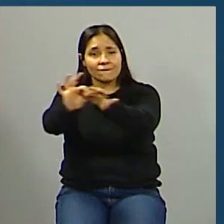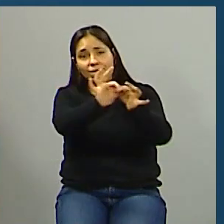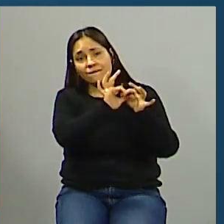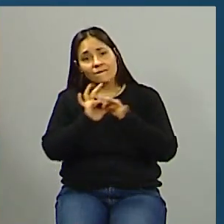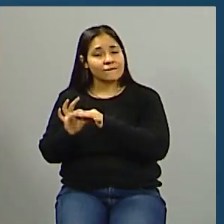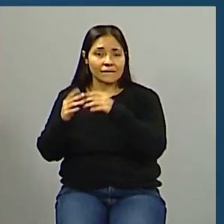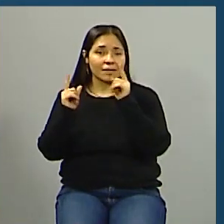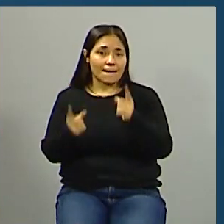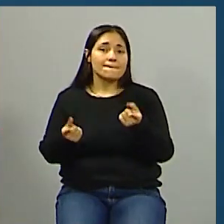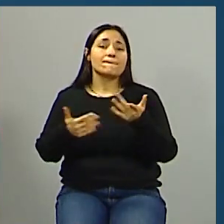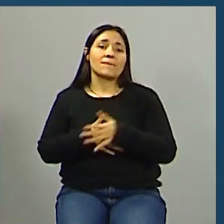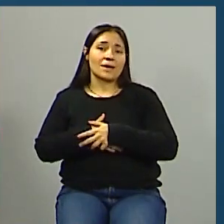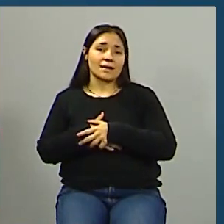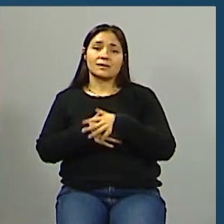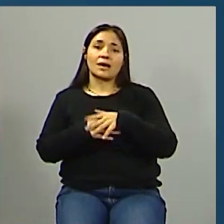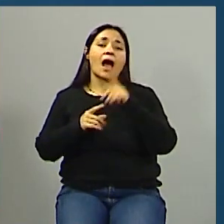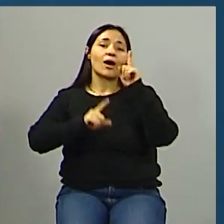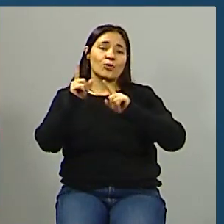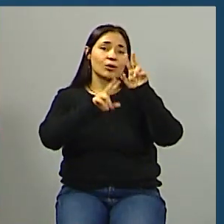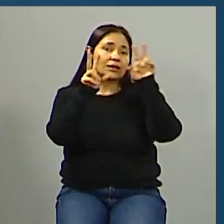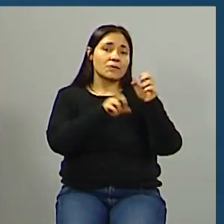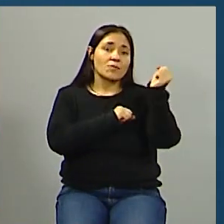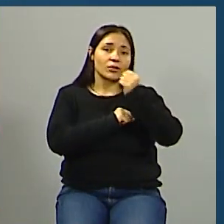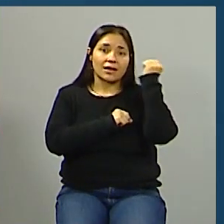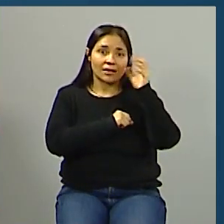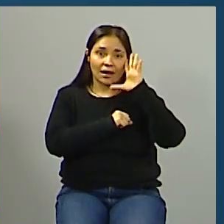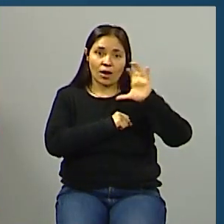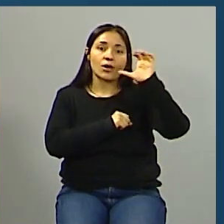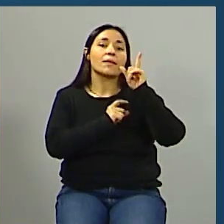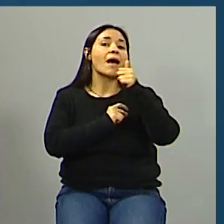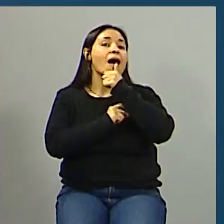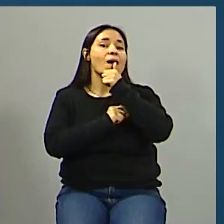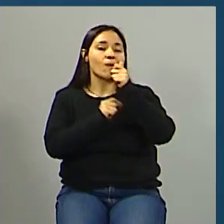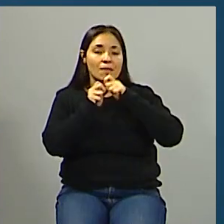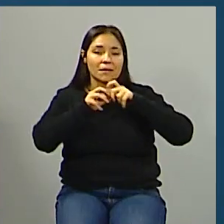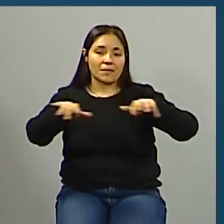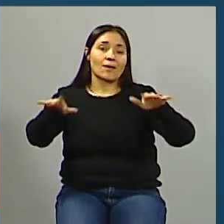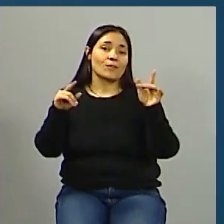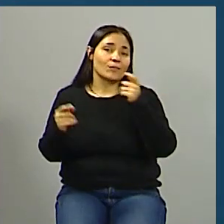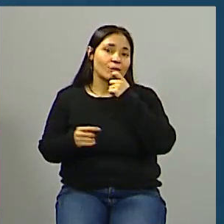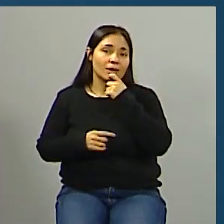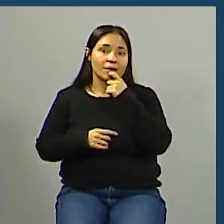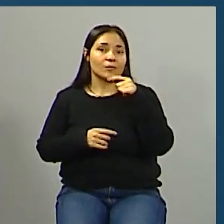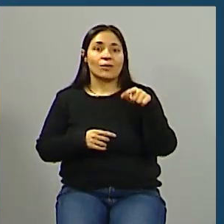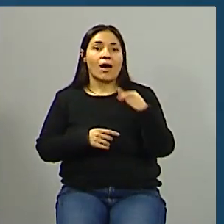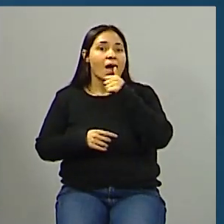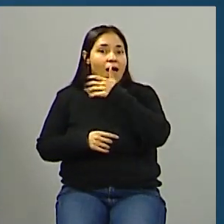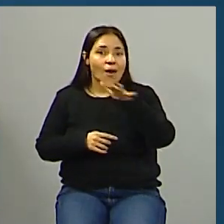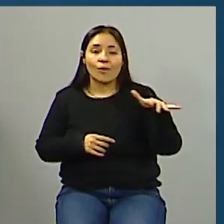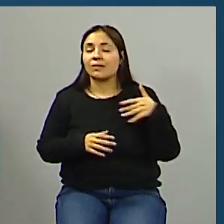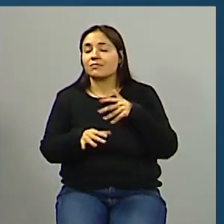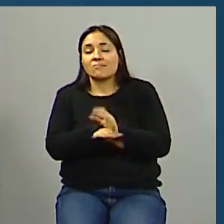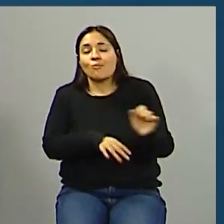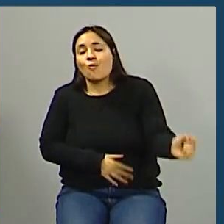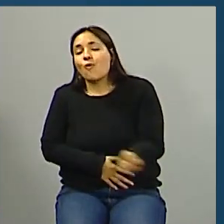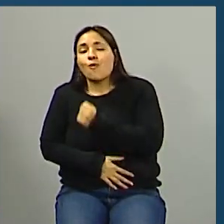nos olvidamos de algunos otros temas importantes. El tema de irrigación, por ejemplo, para el productor es de vida o muerte. El tema del agua es sencillo,